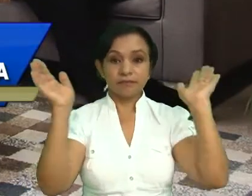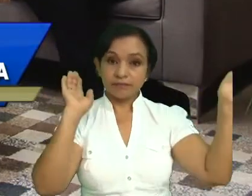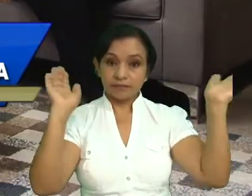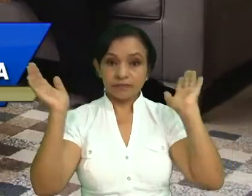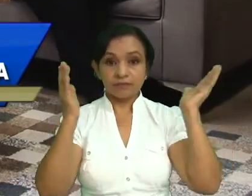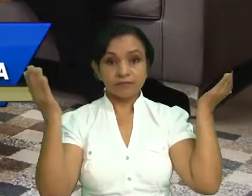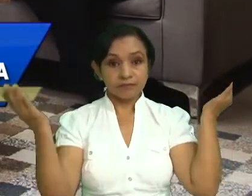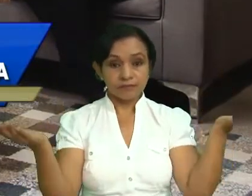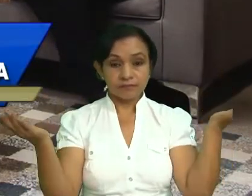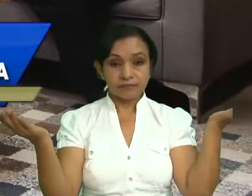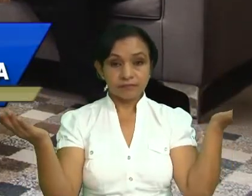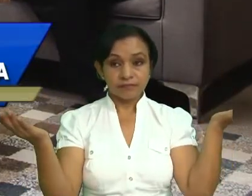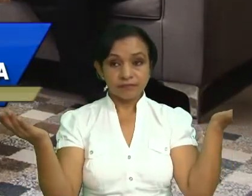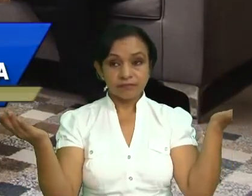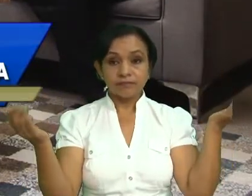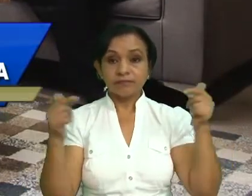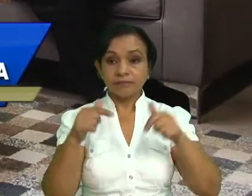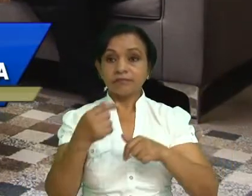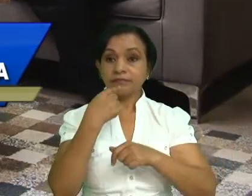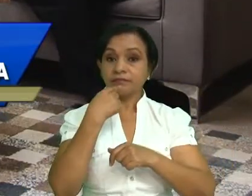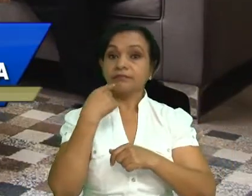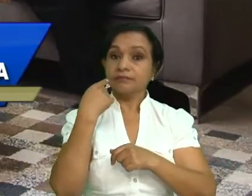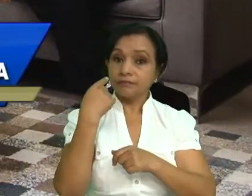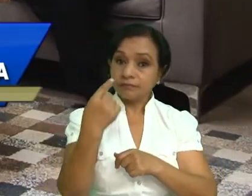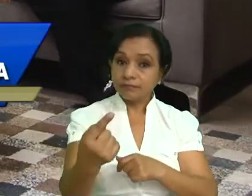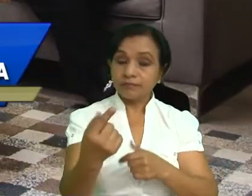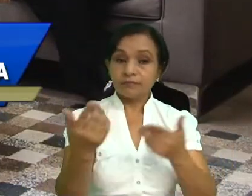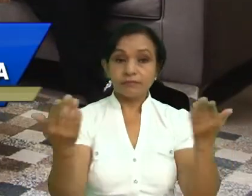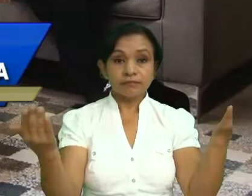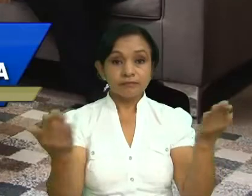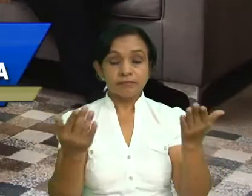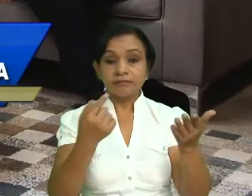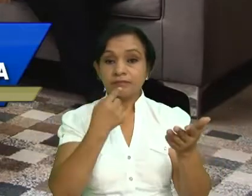tanto, esa aquí hay que destacar